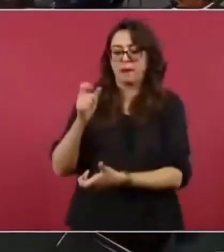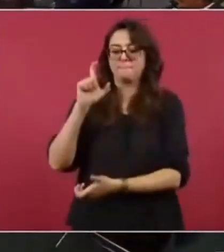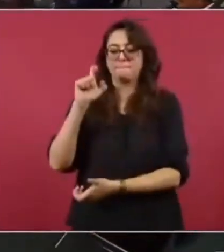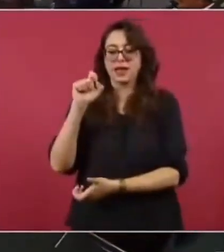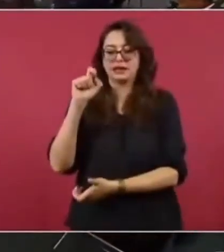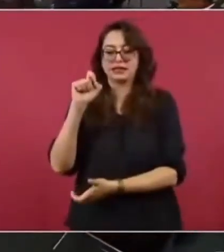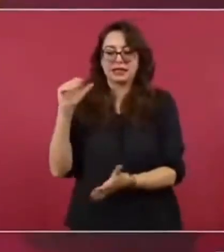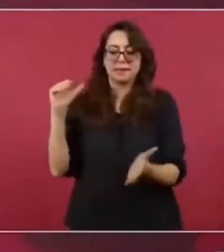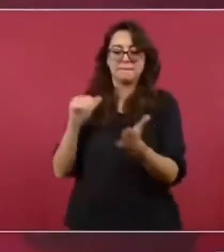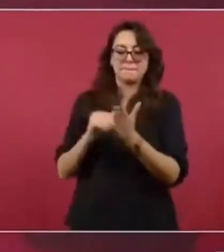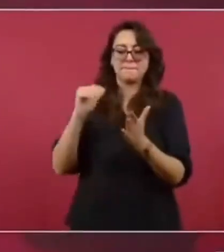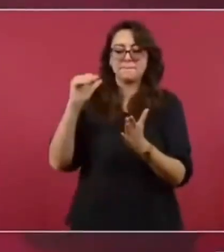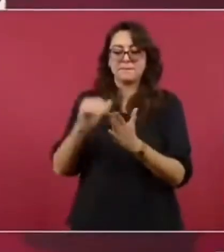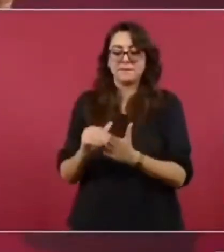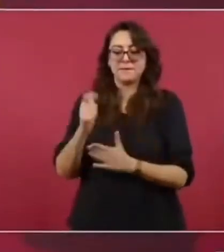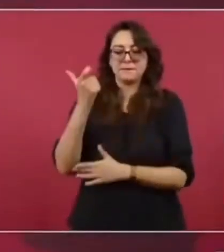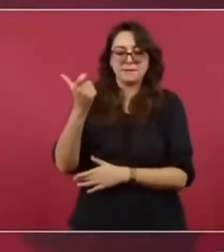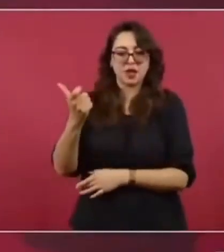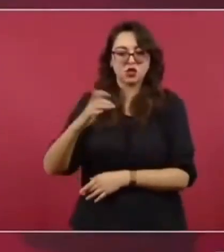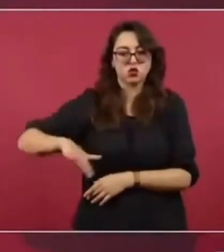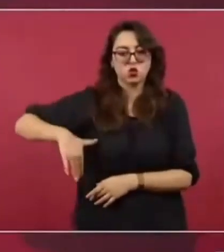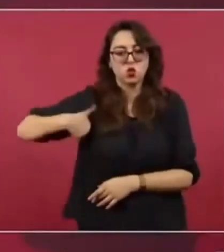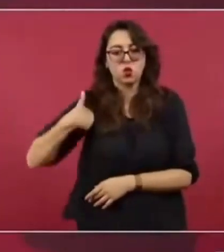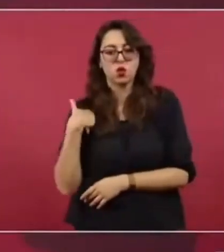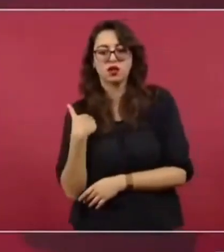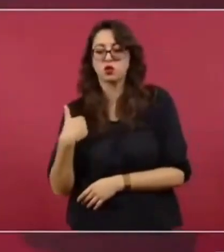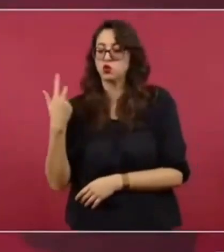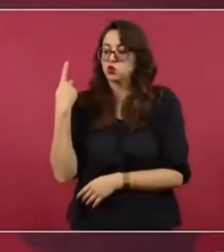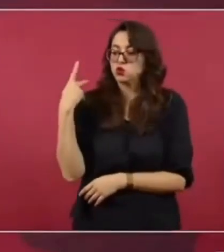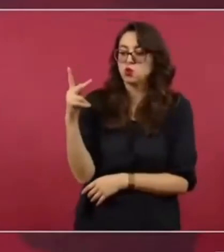para garantizar todos estos privilegios.